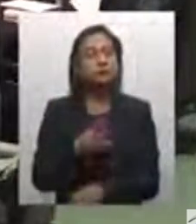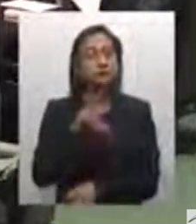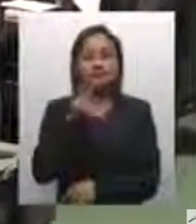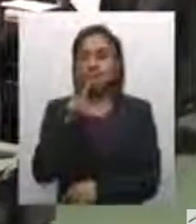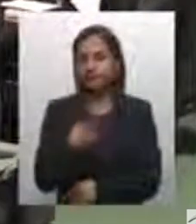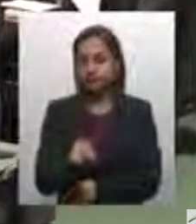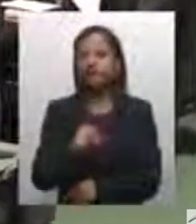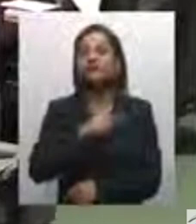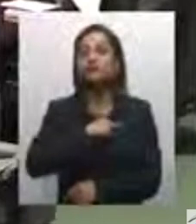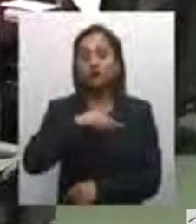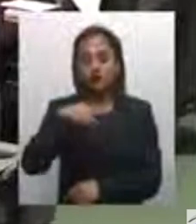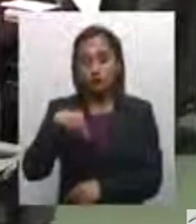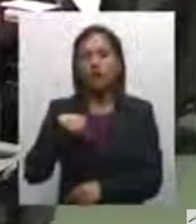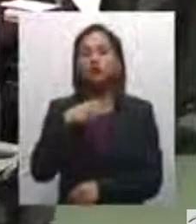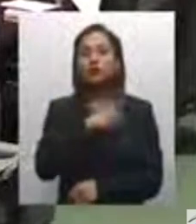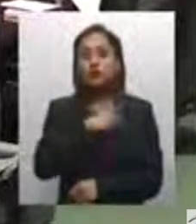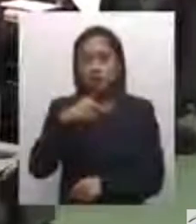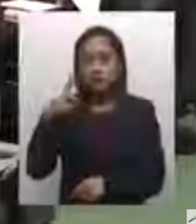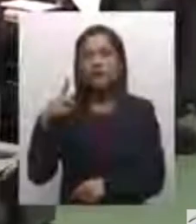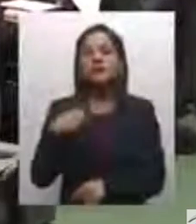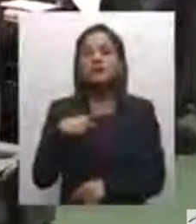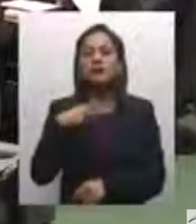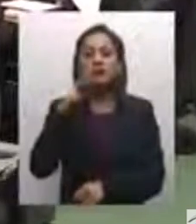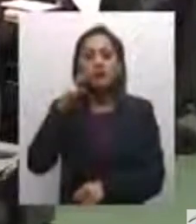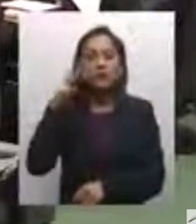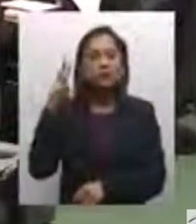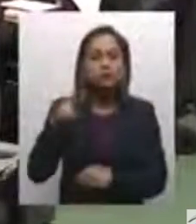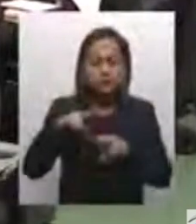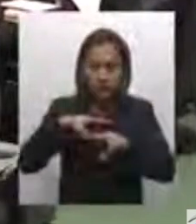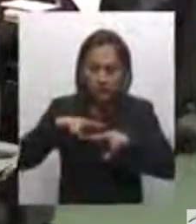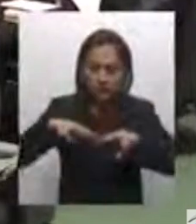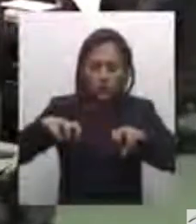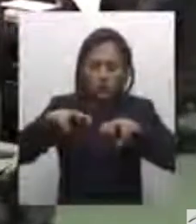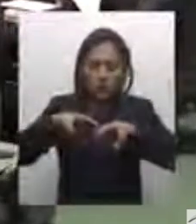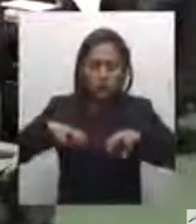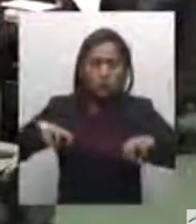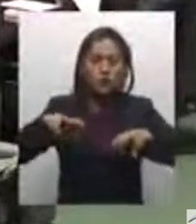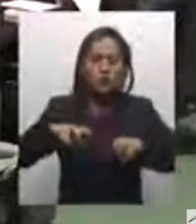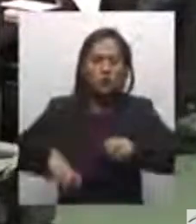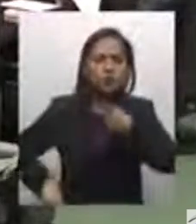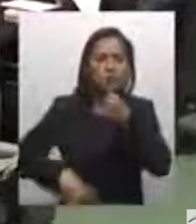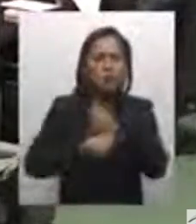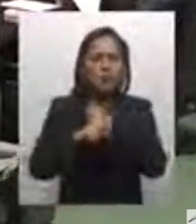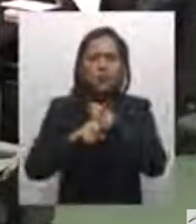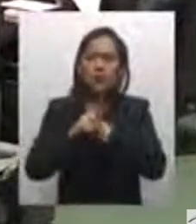las causas profundas que generan la inseguridad